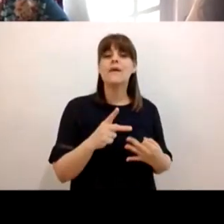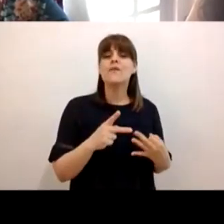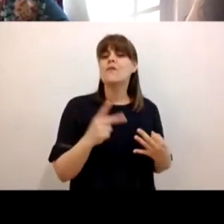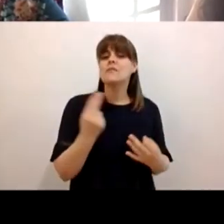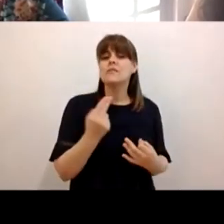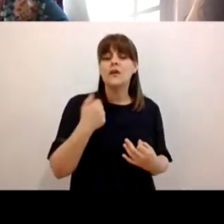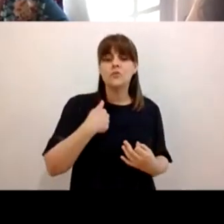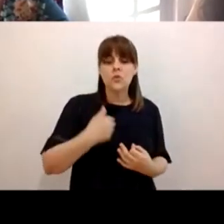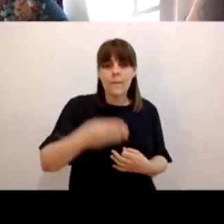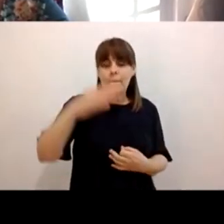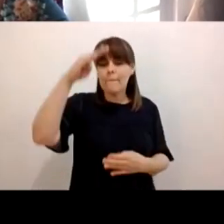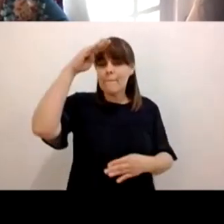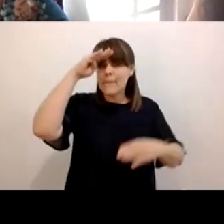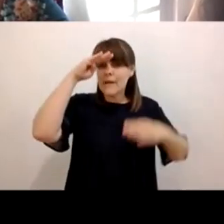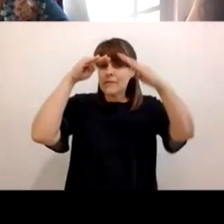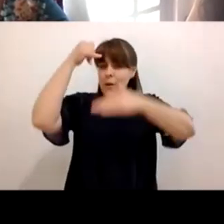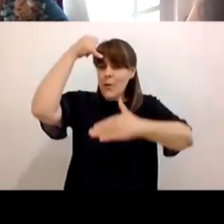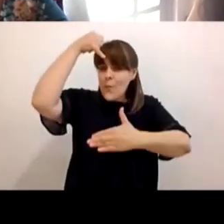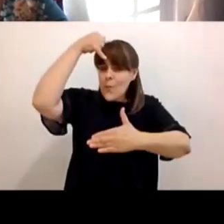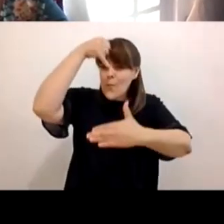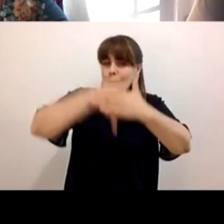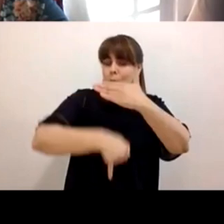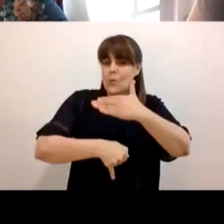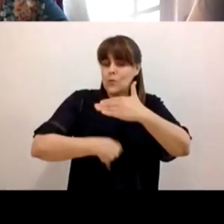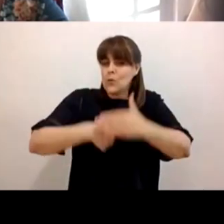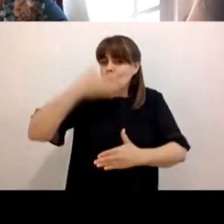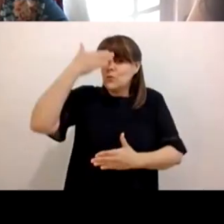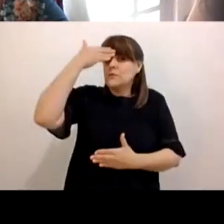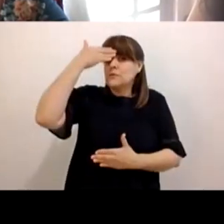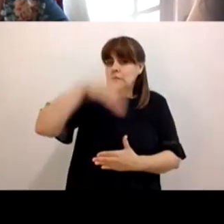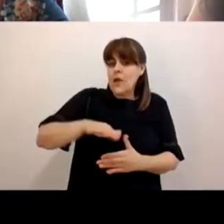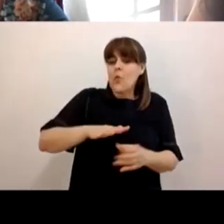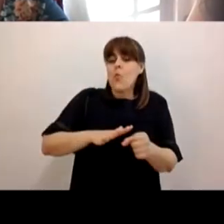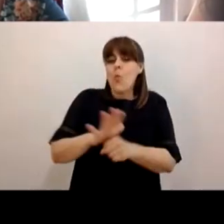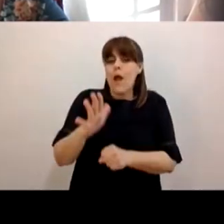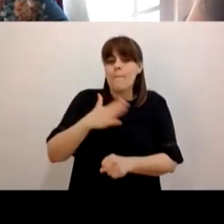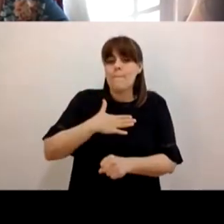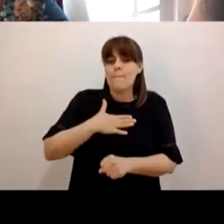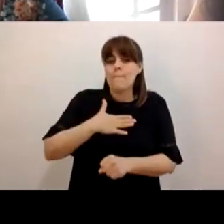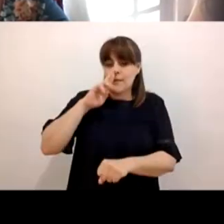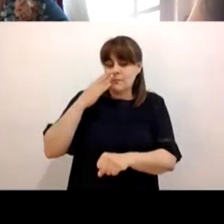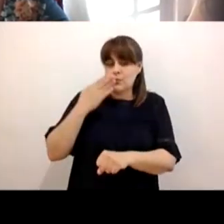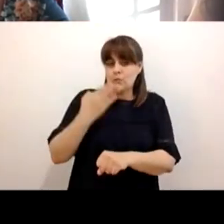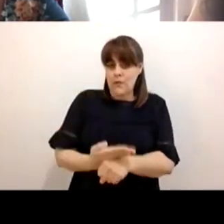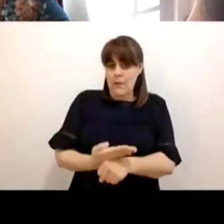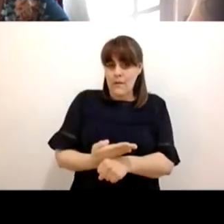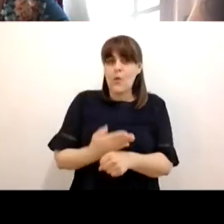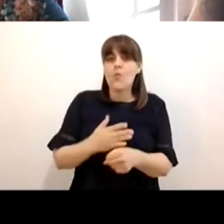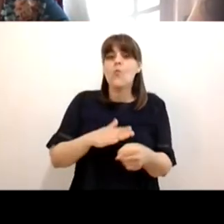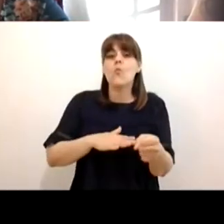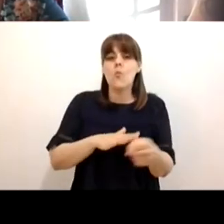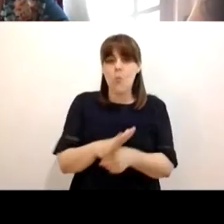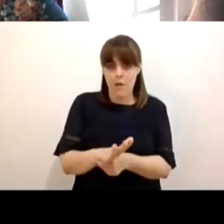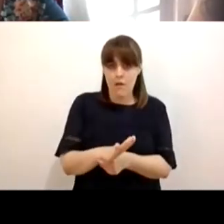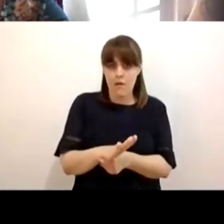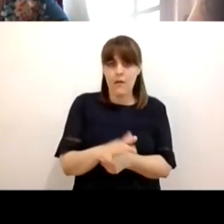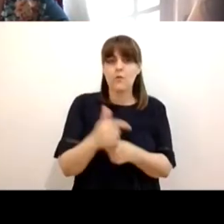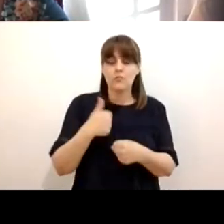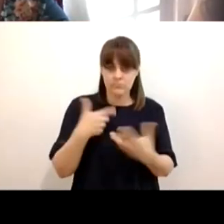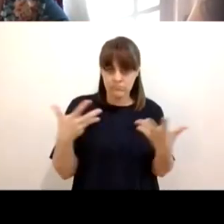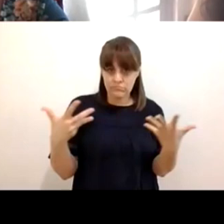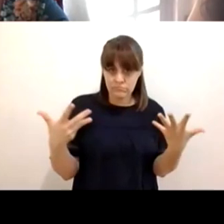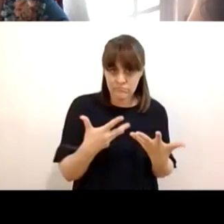consciente una crianza en la que participamos asumiendo cada quien quién es y qué parte le toca es un tipo de